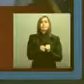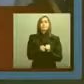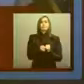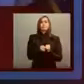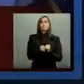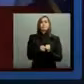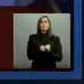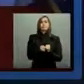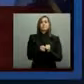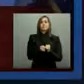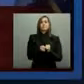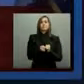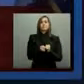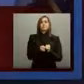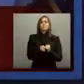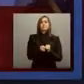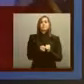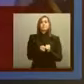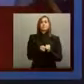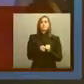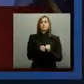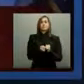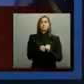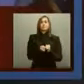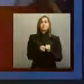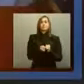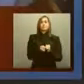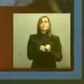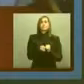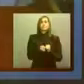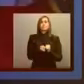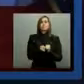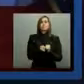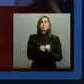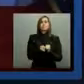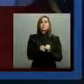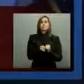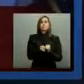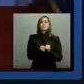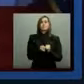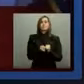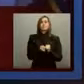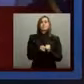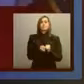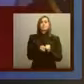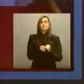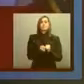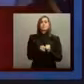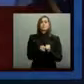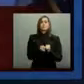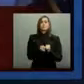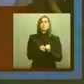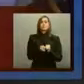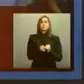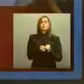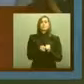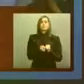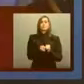vámonos con el ts tema luís abinader en su alocución de anoche